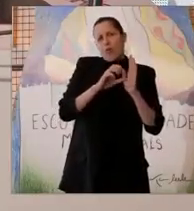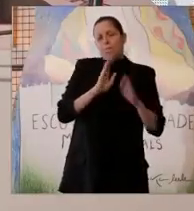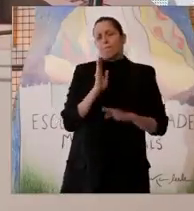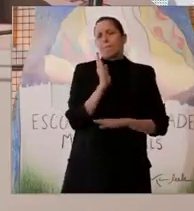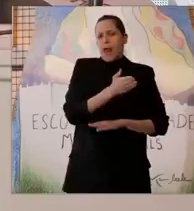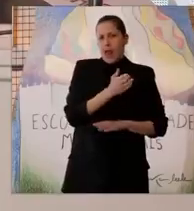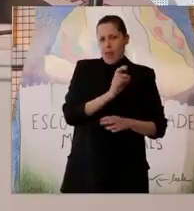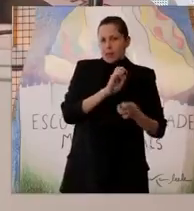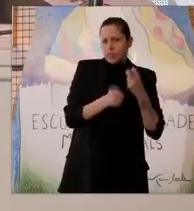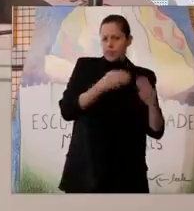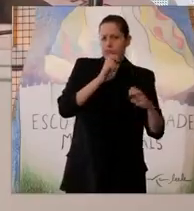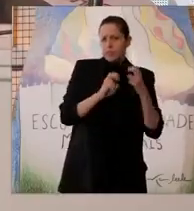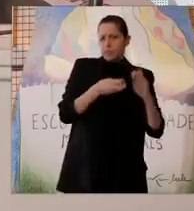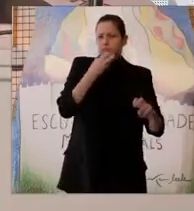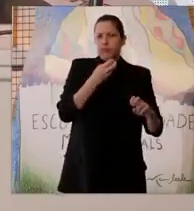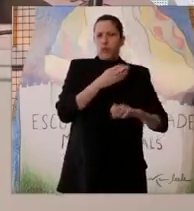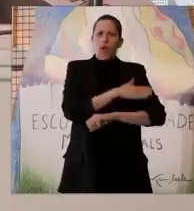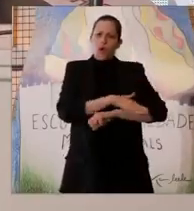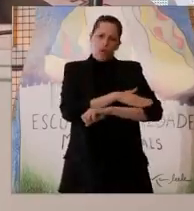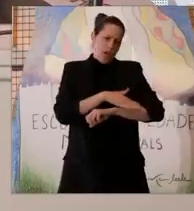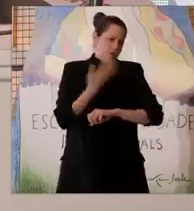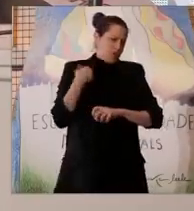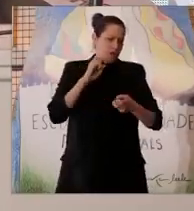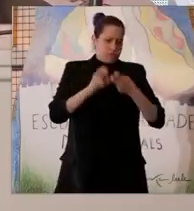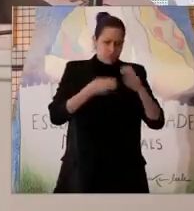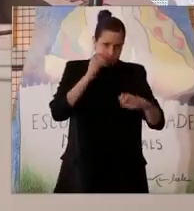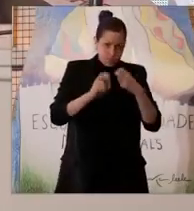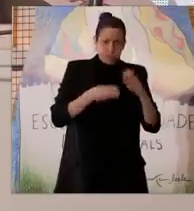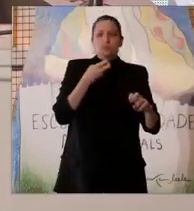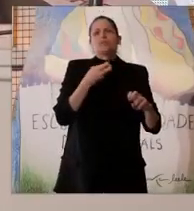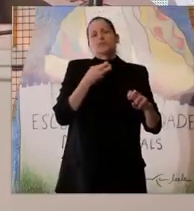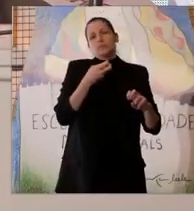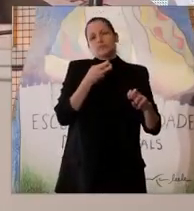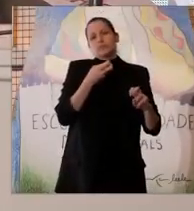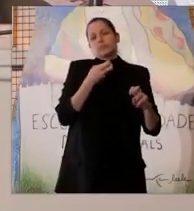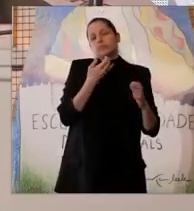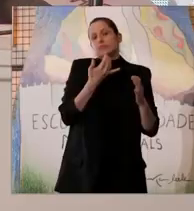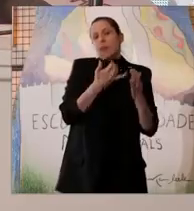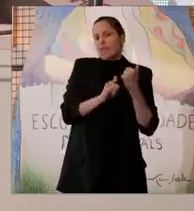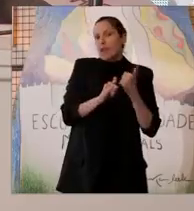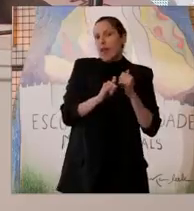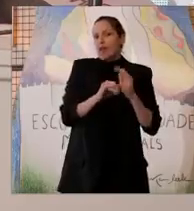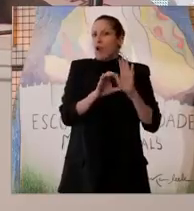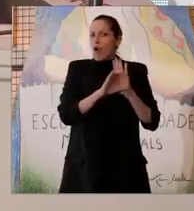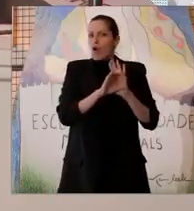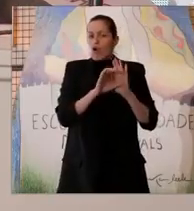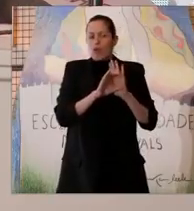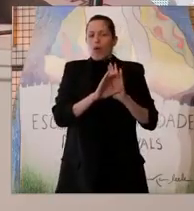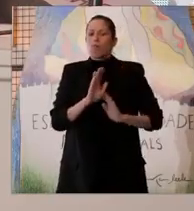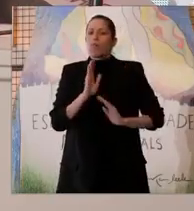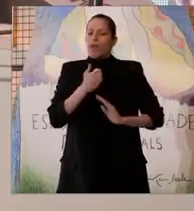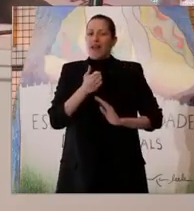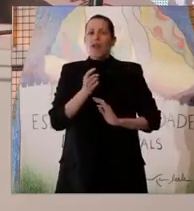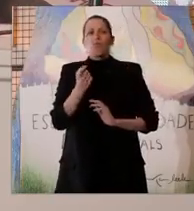hechas por otros gobiernos en donde se han dado circunstancias con las que no se contaba o sea el código penal es un tema muy complicado pero